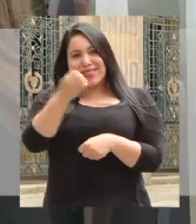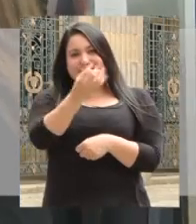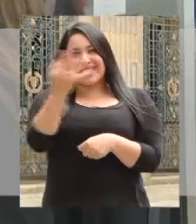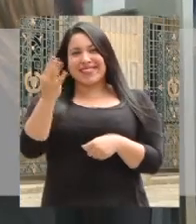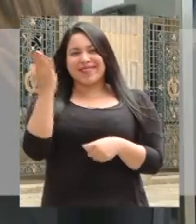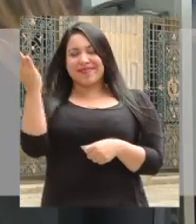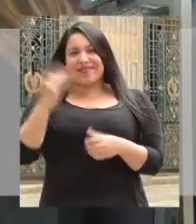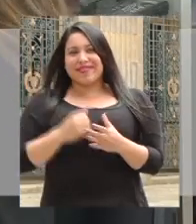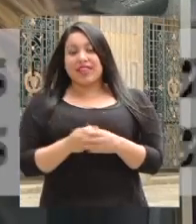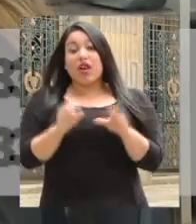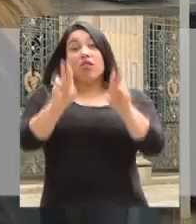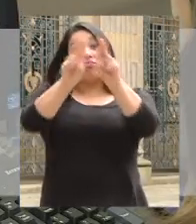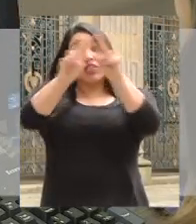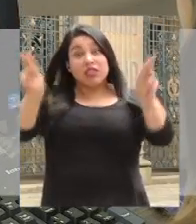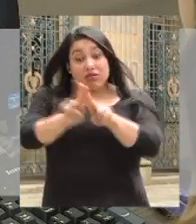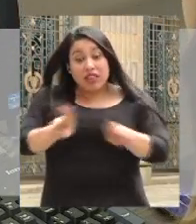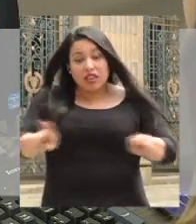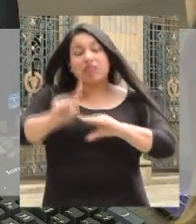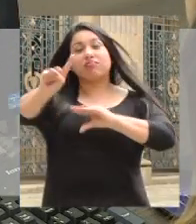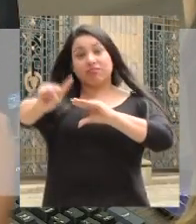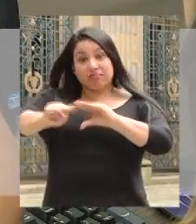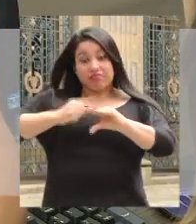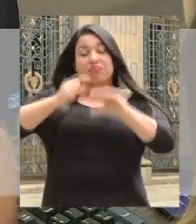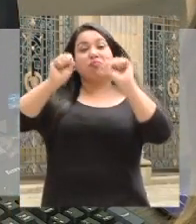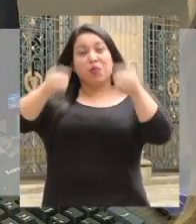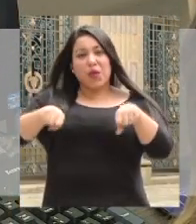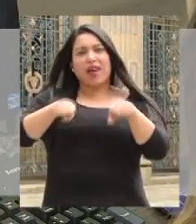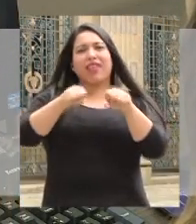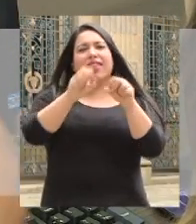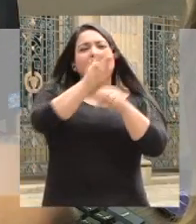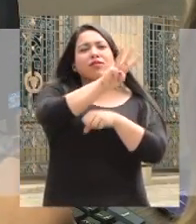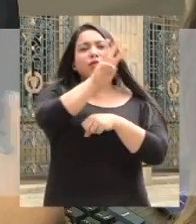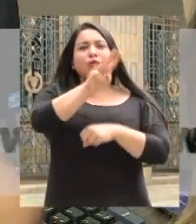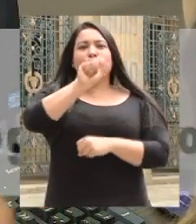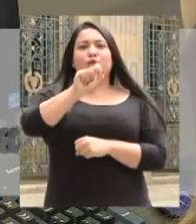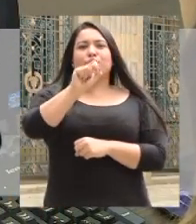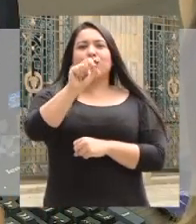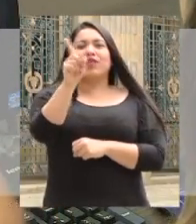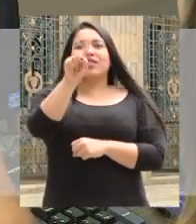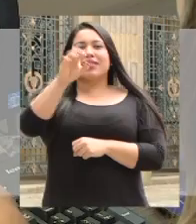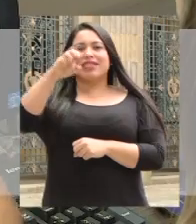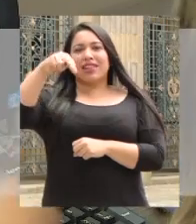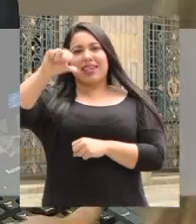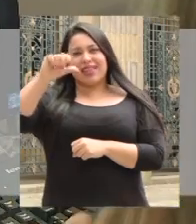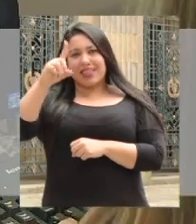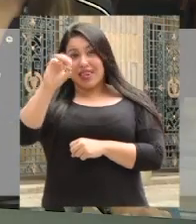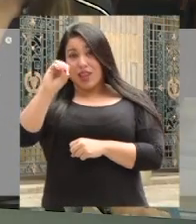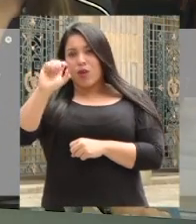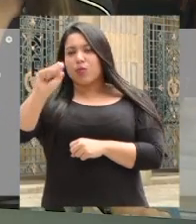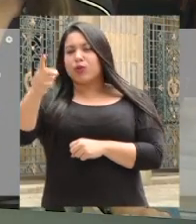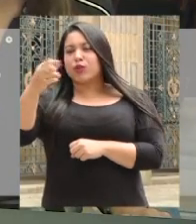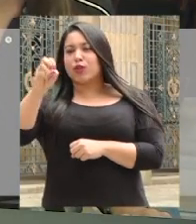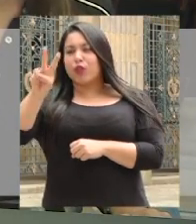12 25 12 y 3 82 23 06 07 página web